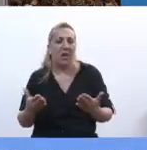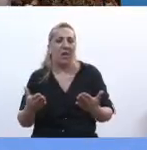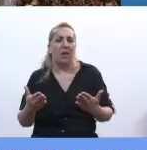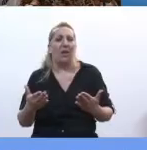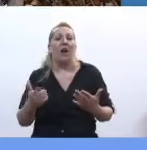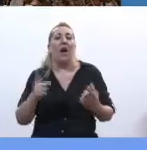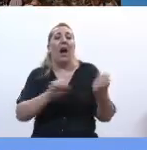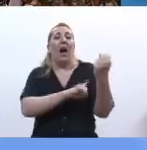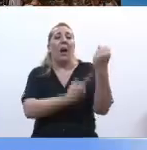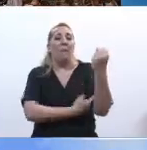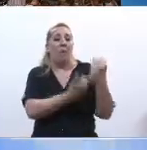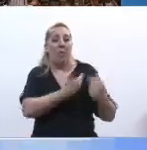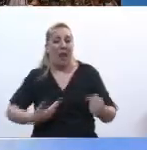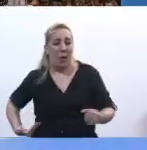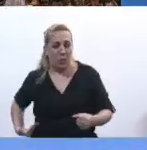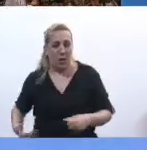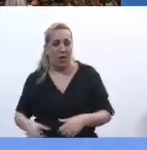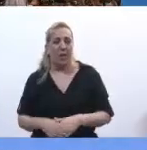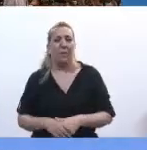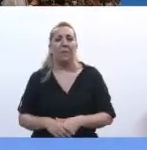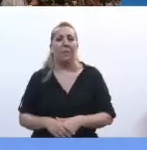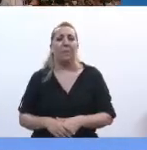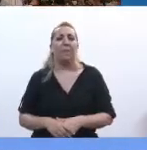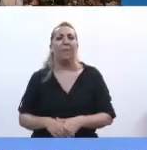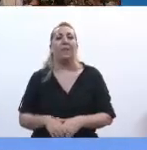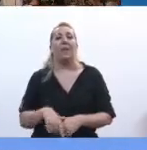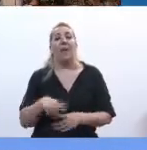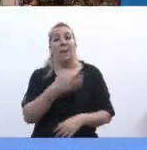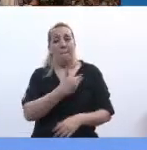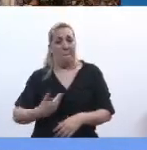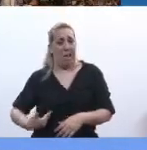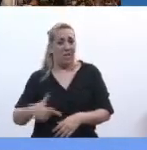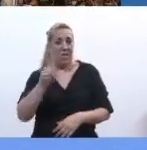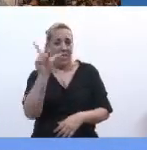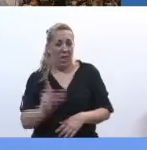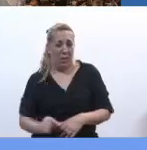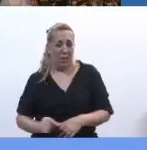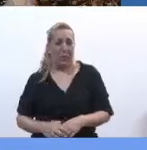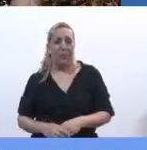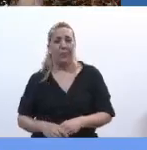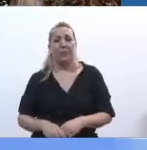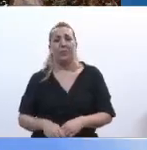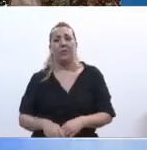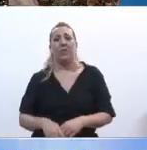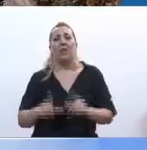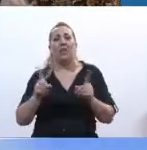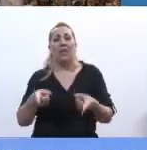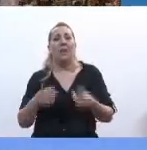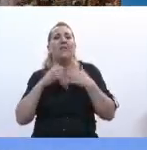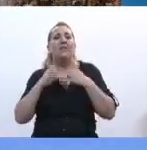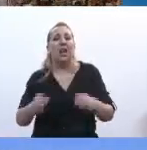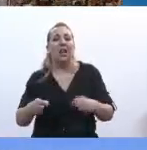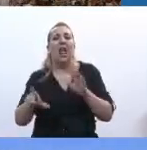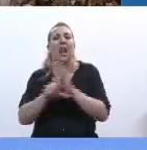el poder ejecutivo el presidente lo que publica de la señora secretaria legal y